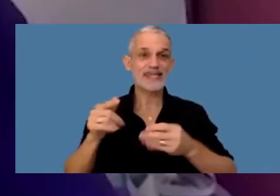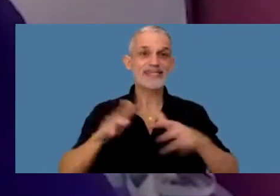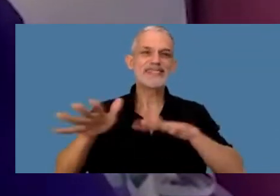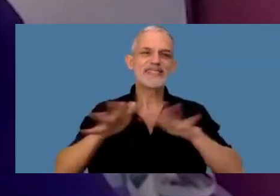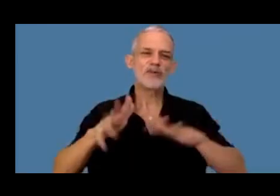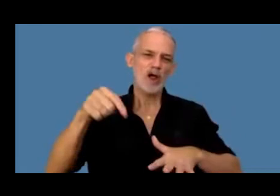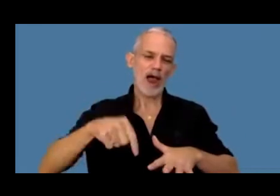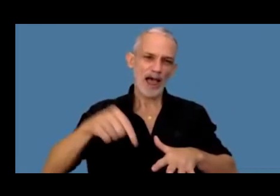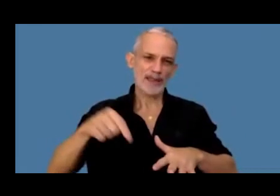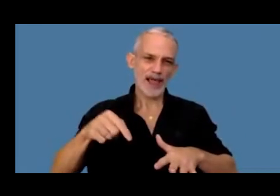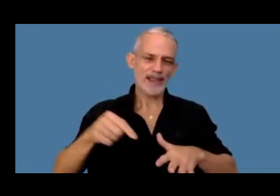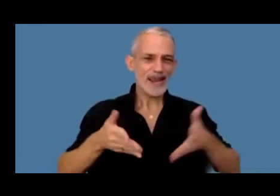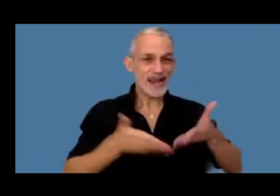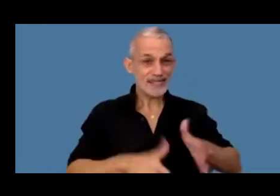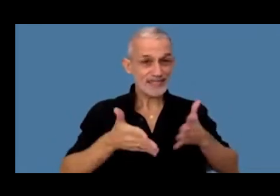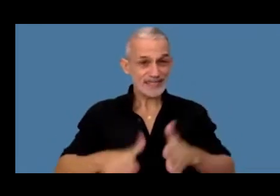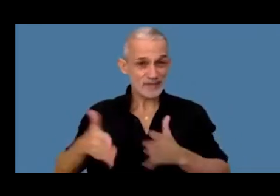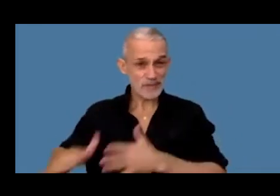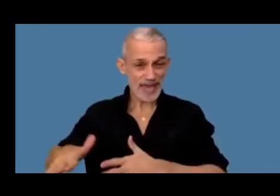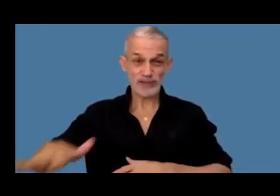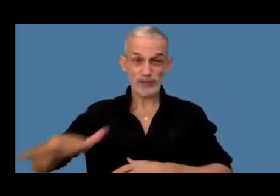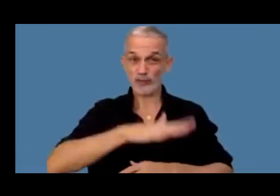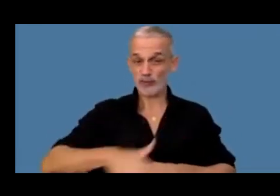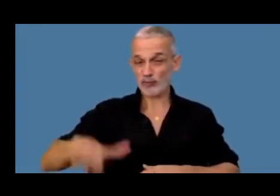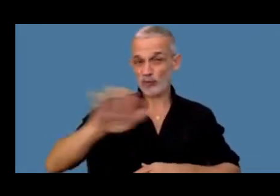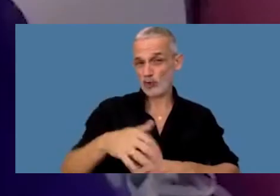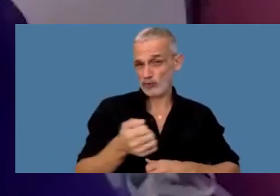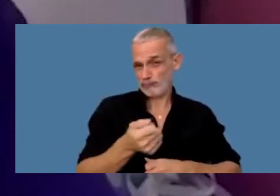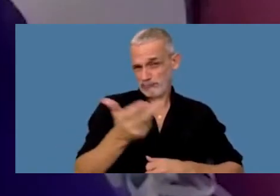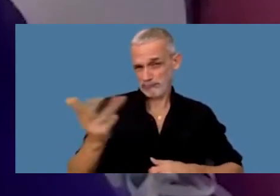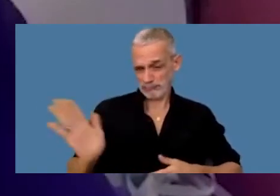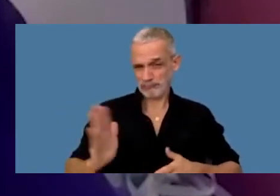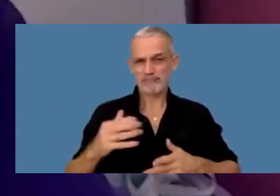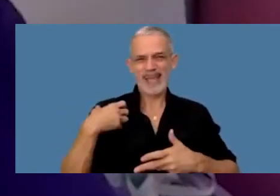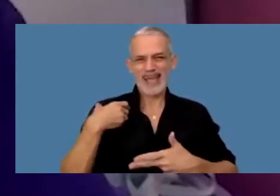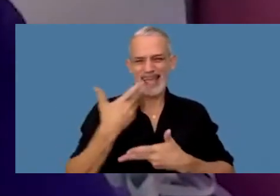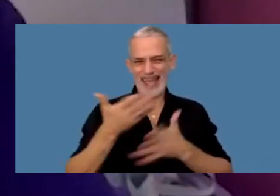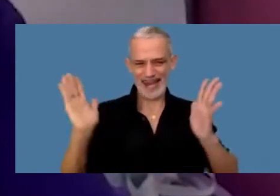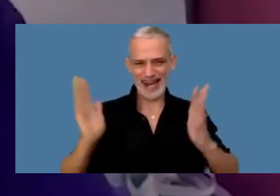previa, como ser por ahí la oxitocina o